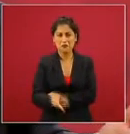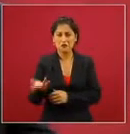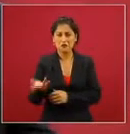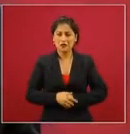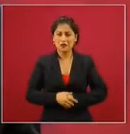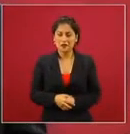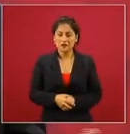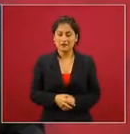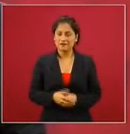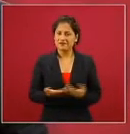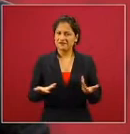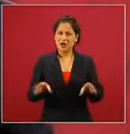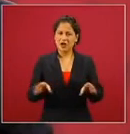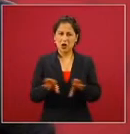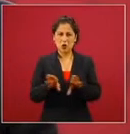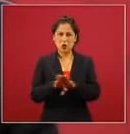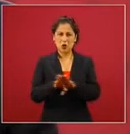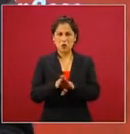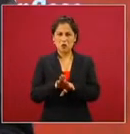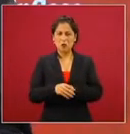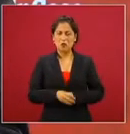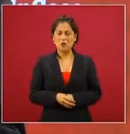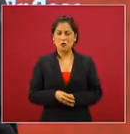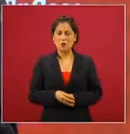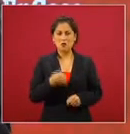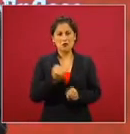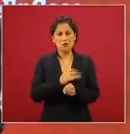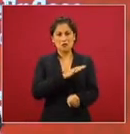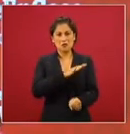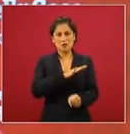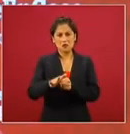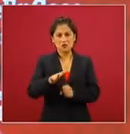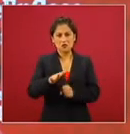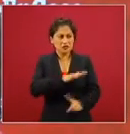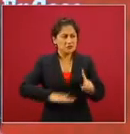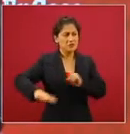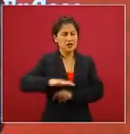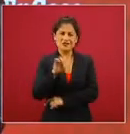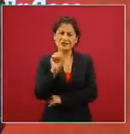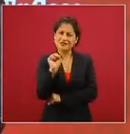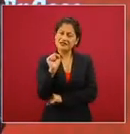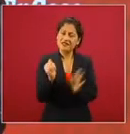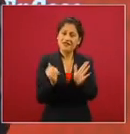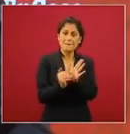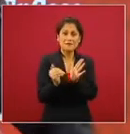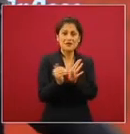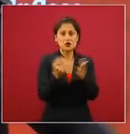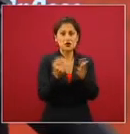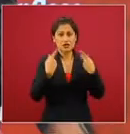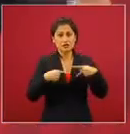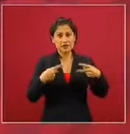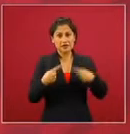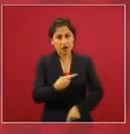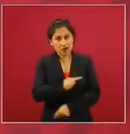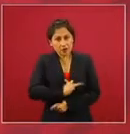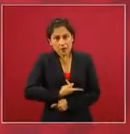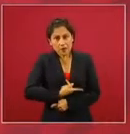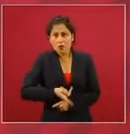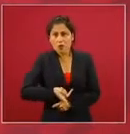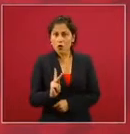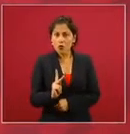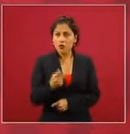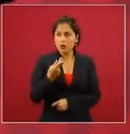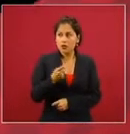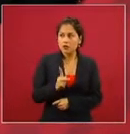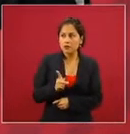presidente de un país con 60 millones de pobres en un avión de